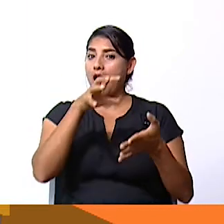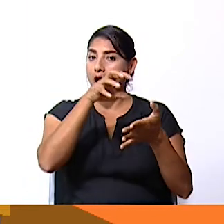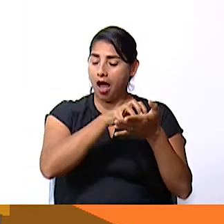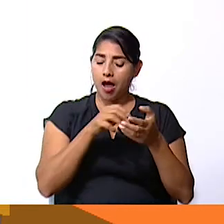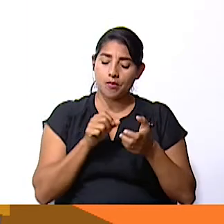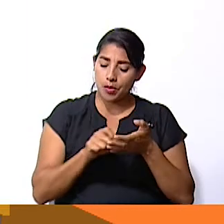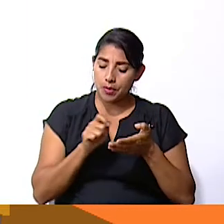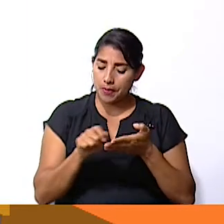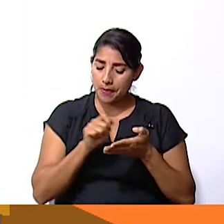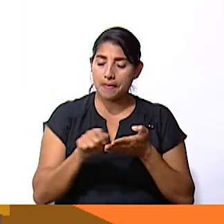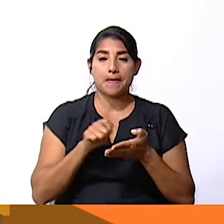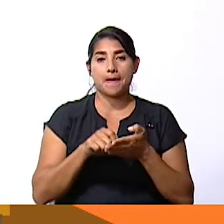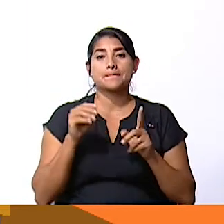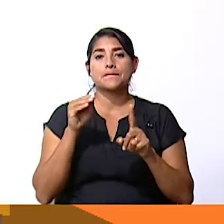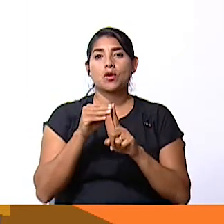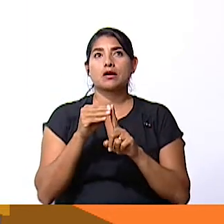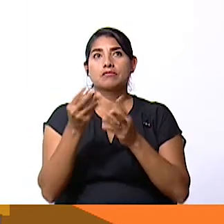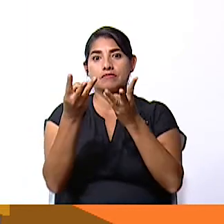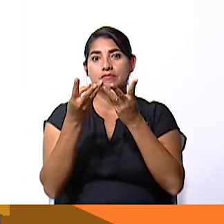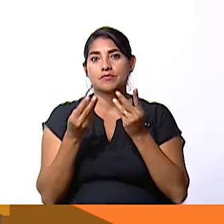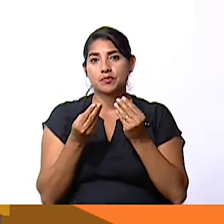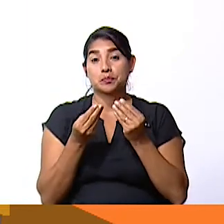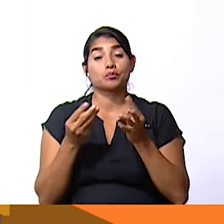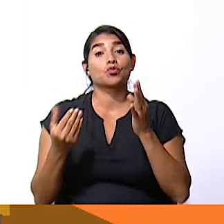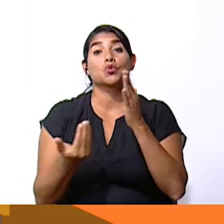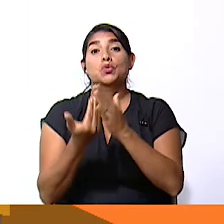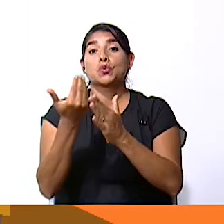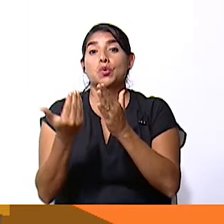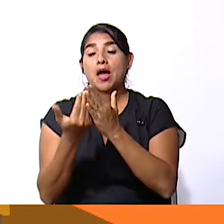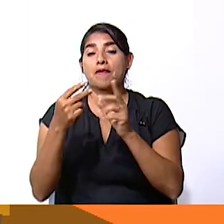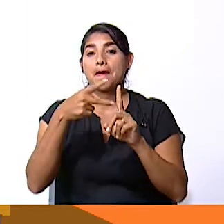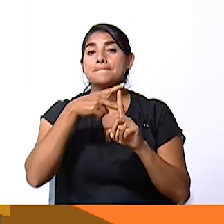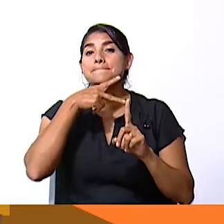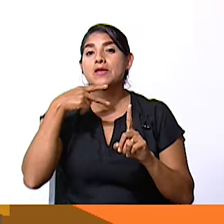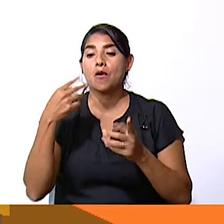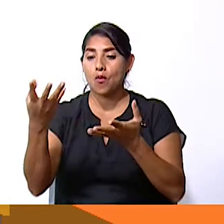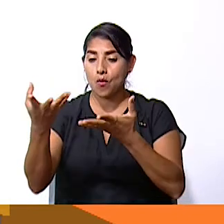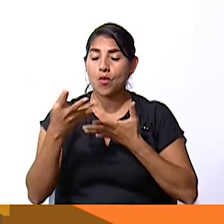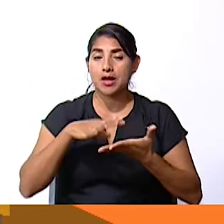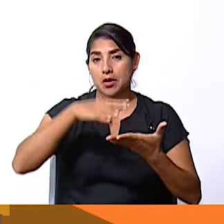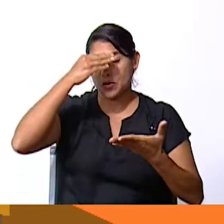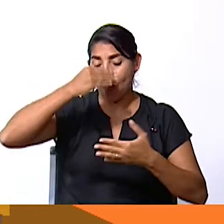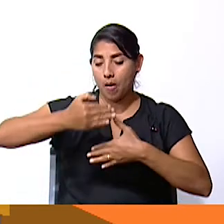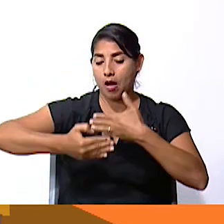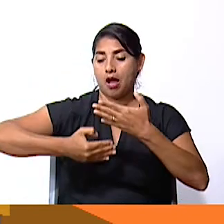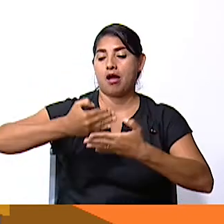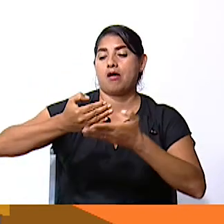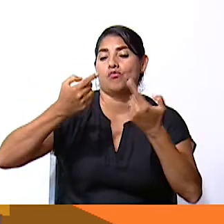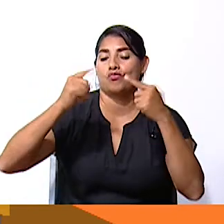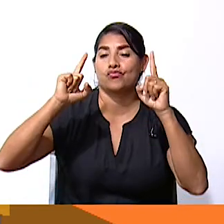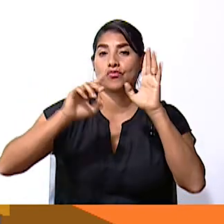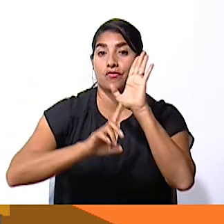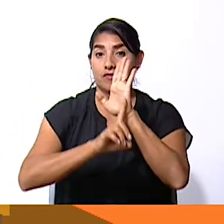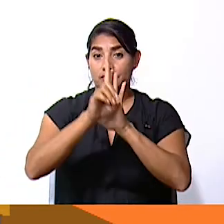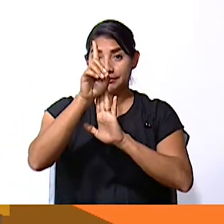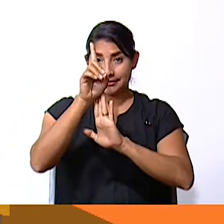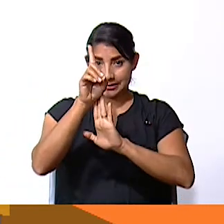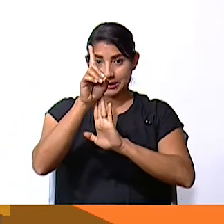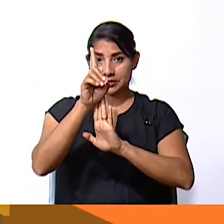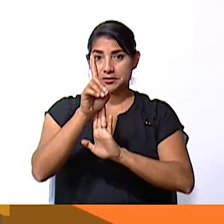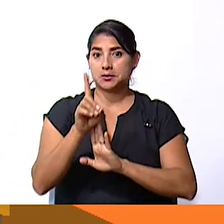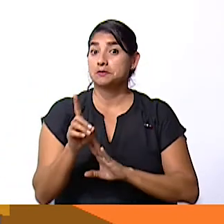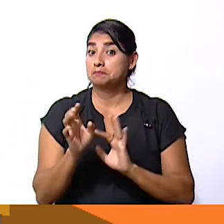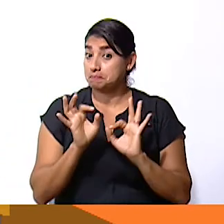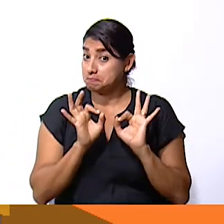muy lindo porque va a estar muy enriquecido con este vocabulario tan amplio que ustedes ya han logrado desarrollar. ¿Qué